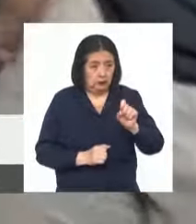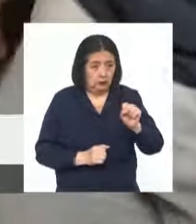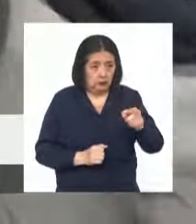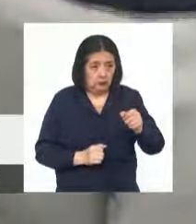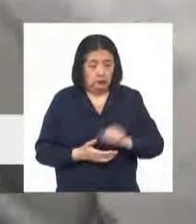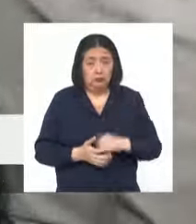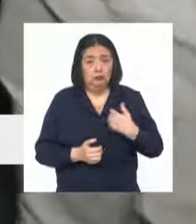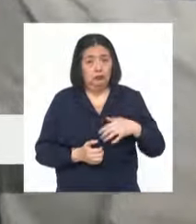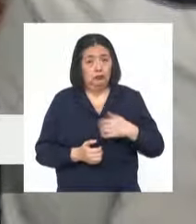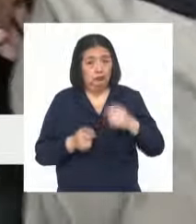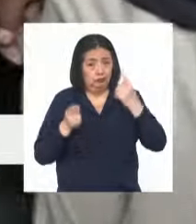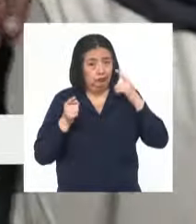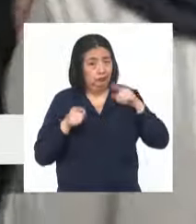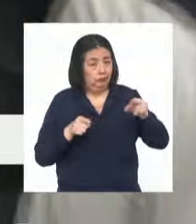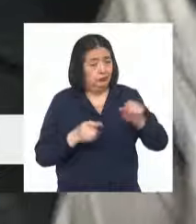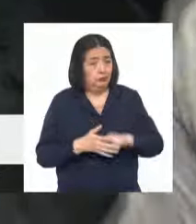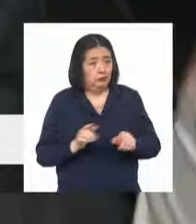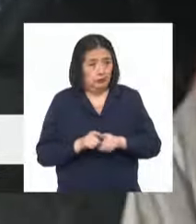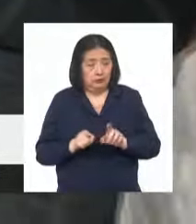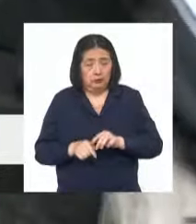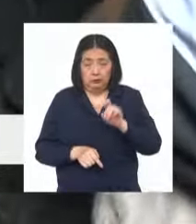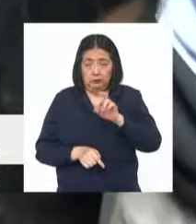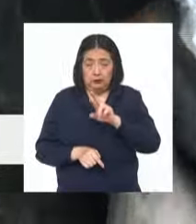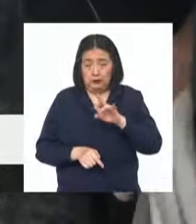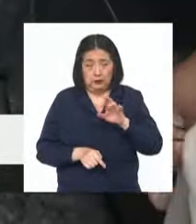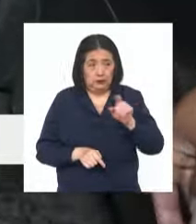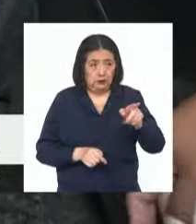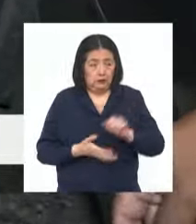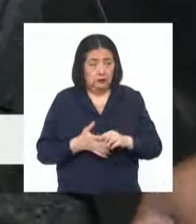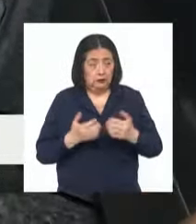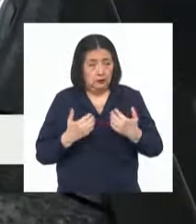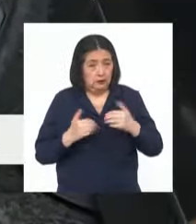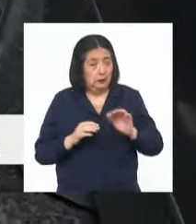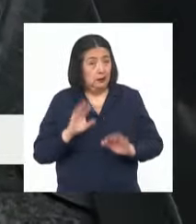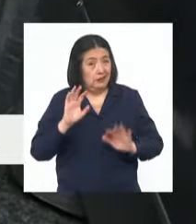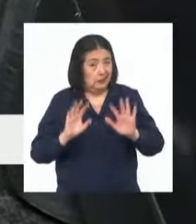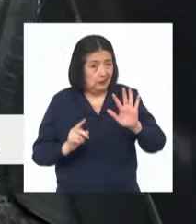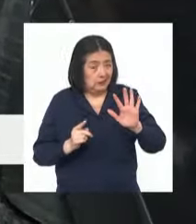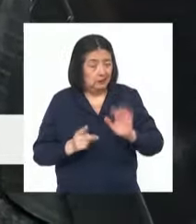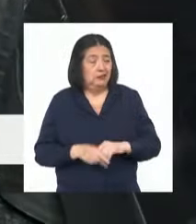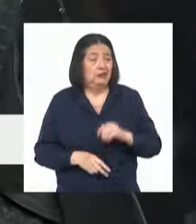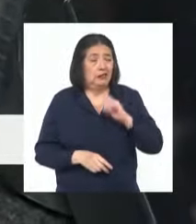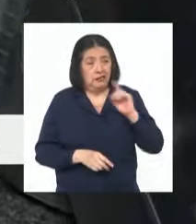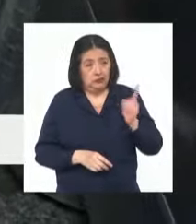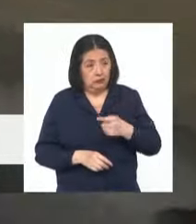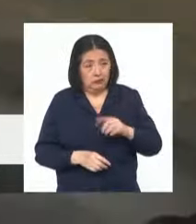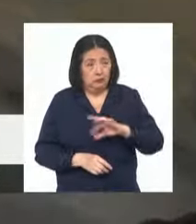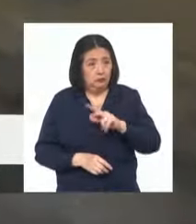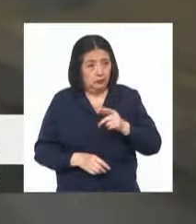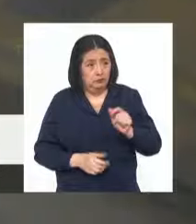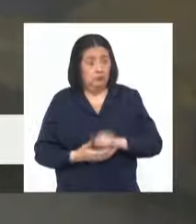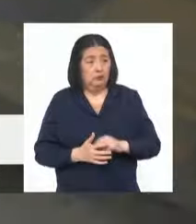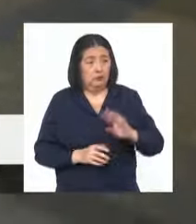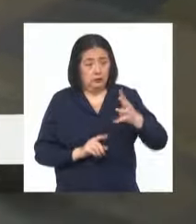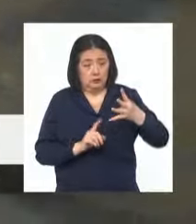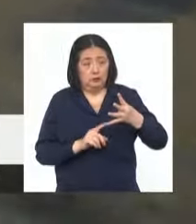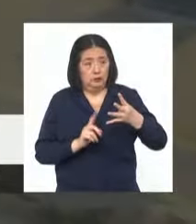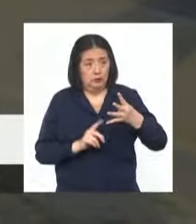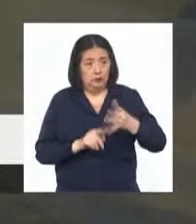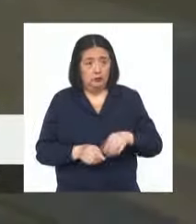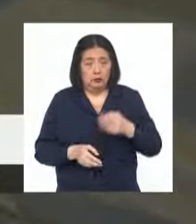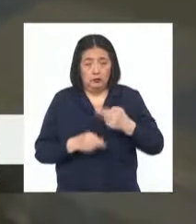sería la cómplice, al igual que María Olaya Segovia, quien tiene 17 denuncias por el mismo delito. El cuarto integrante